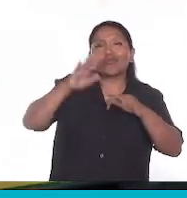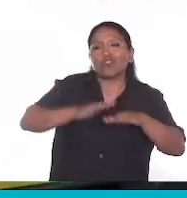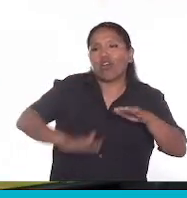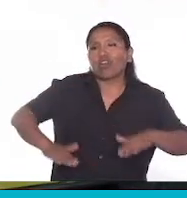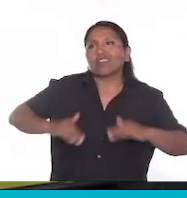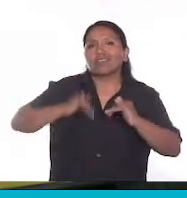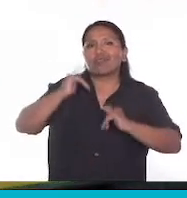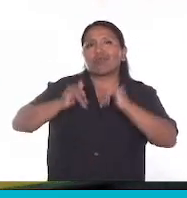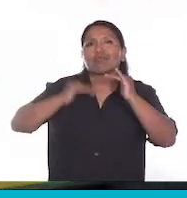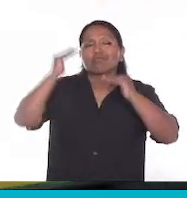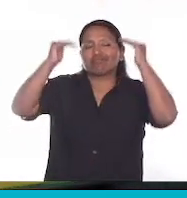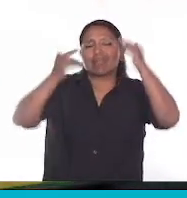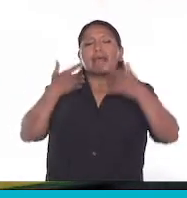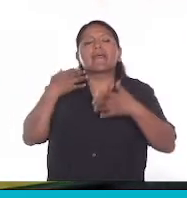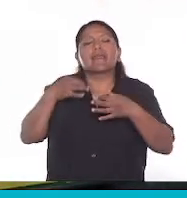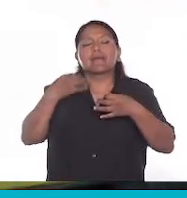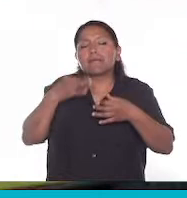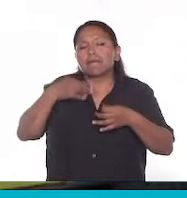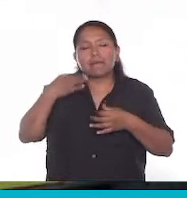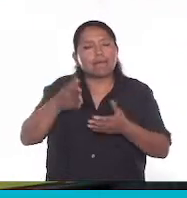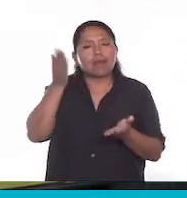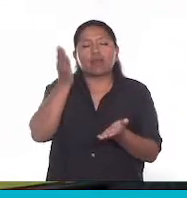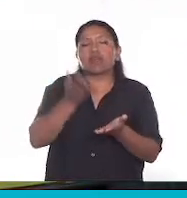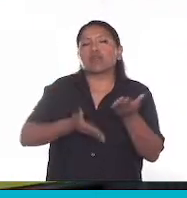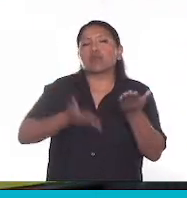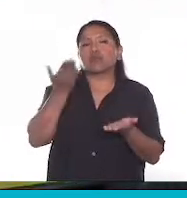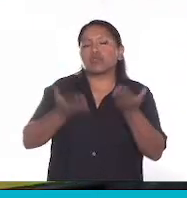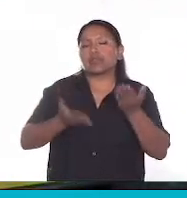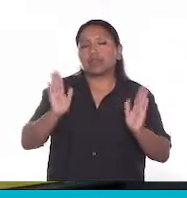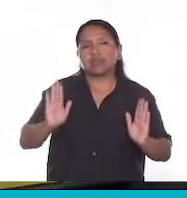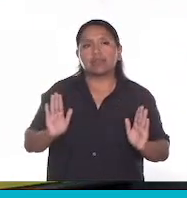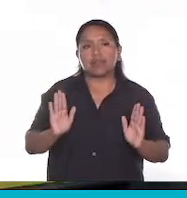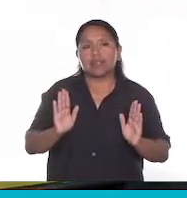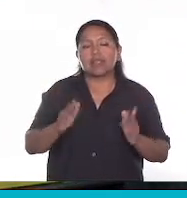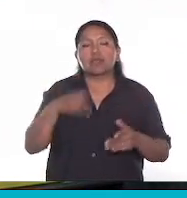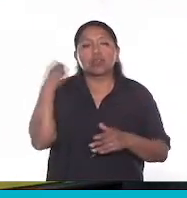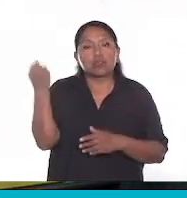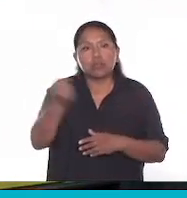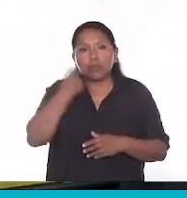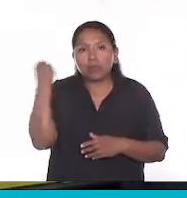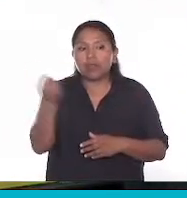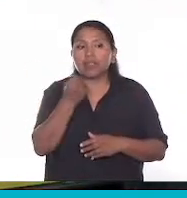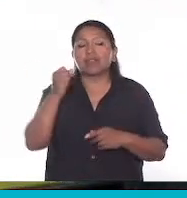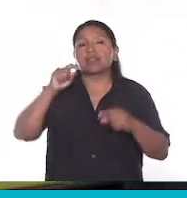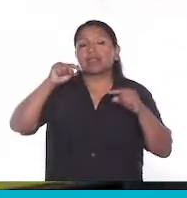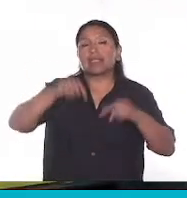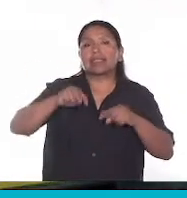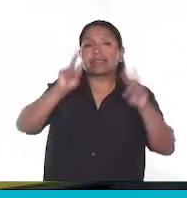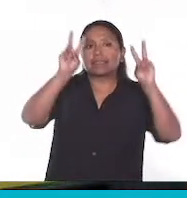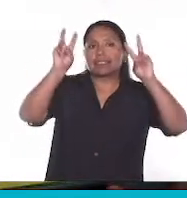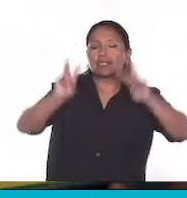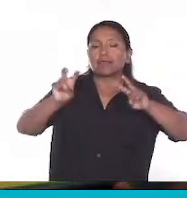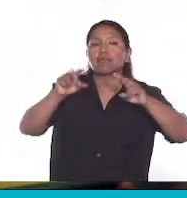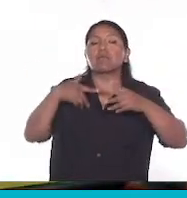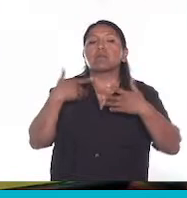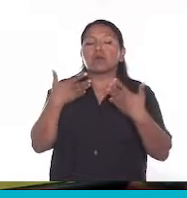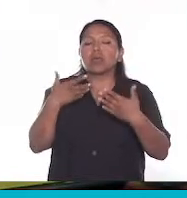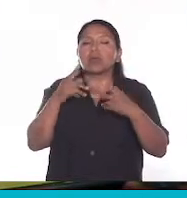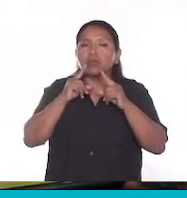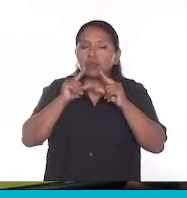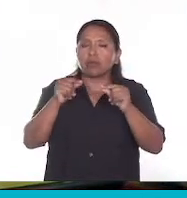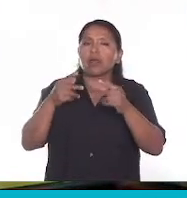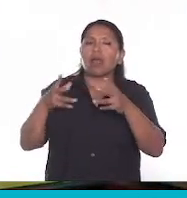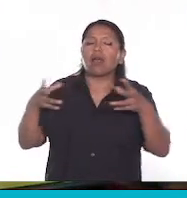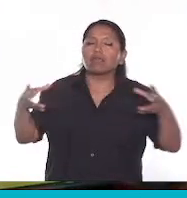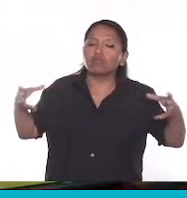más grandes, merecen justicia. Entonces creo que es importante que en este tema podamos hacer un reclamo